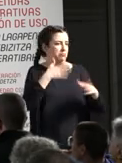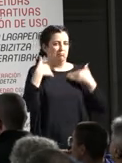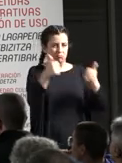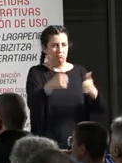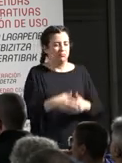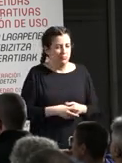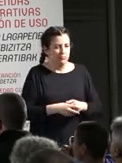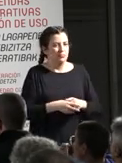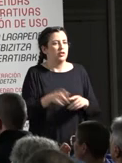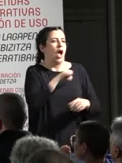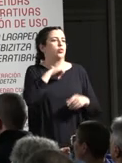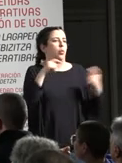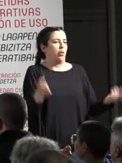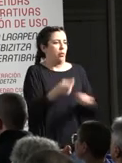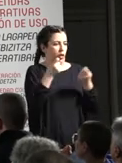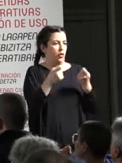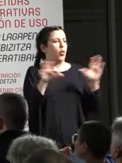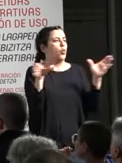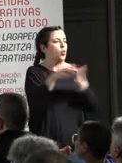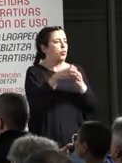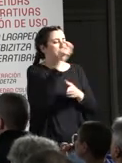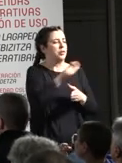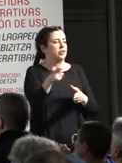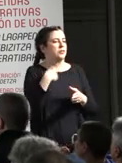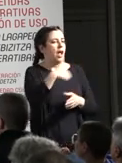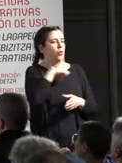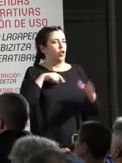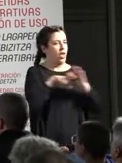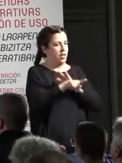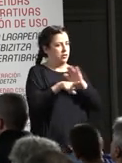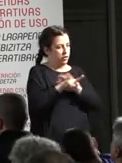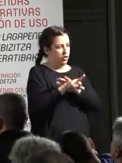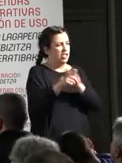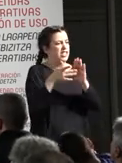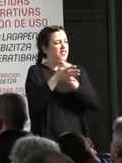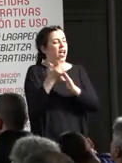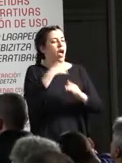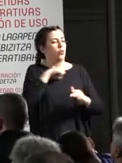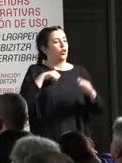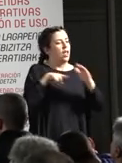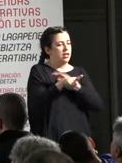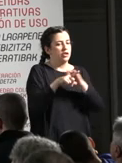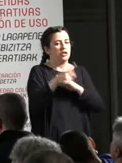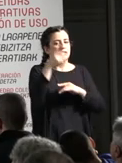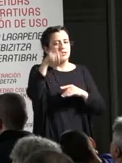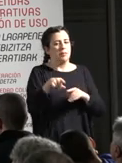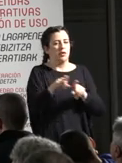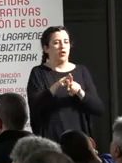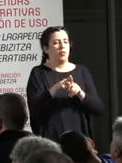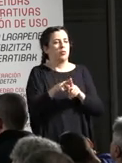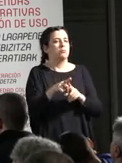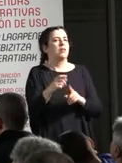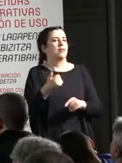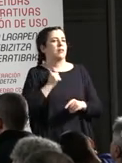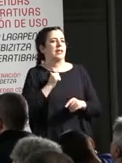una autopromoción, que las personas, el grupo humano, autogestiona. Eso quiere decir que gestiona, pero también, evidentemente, recurre a equipos técnicos.